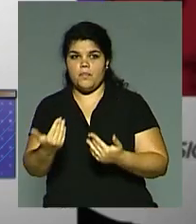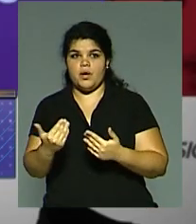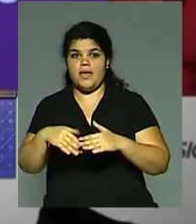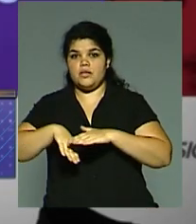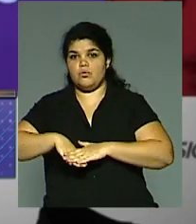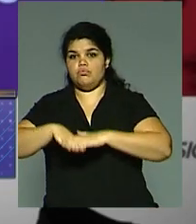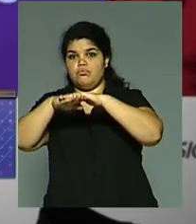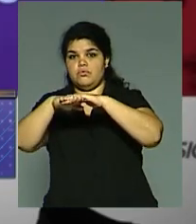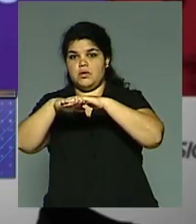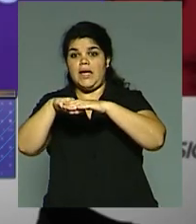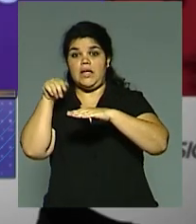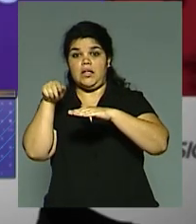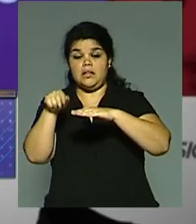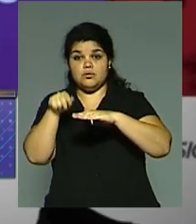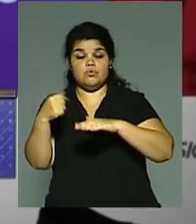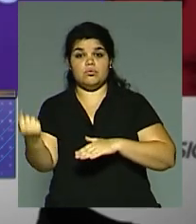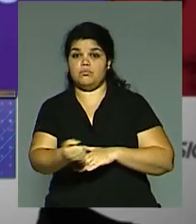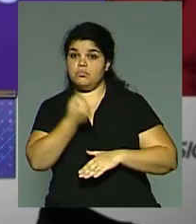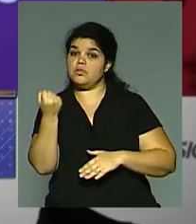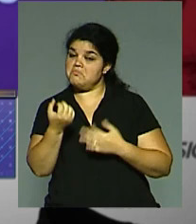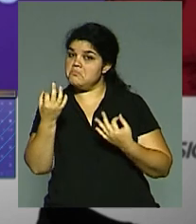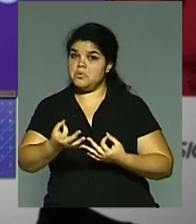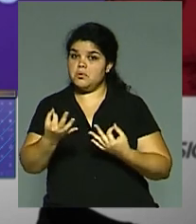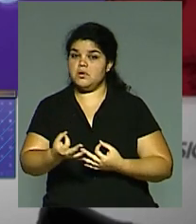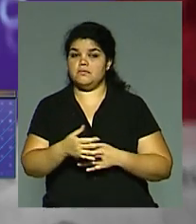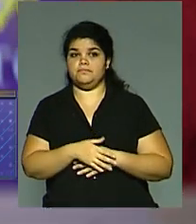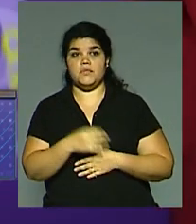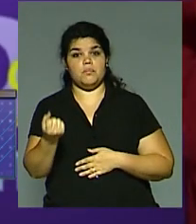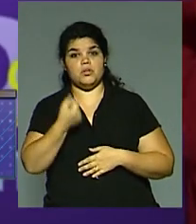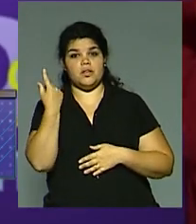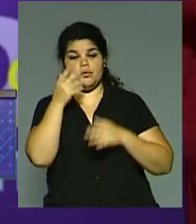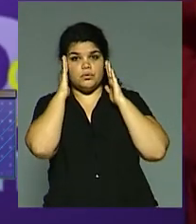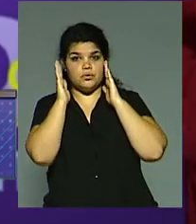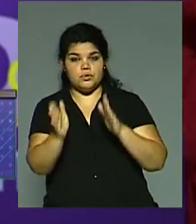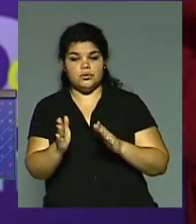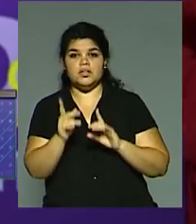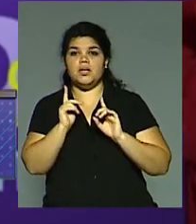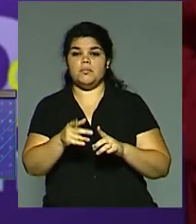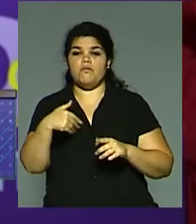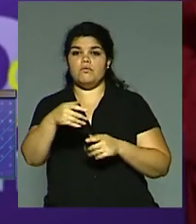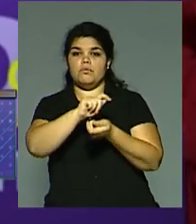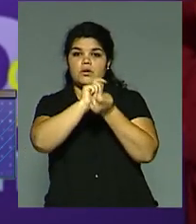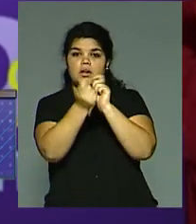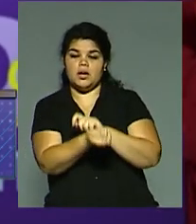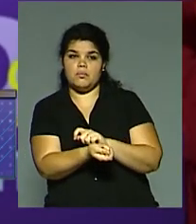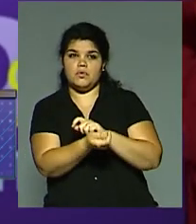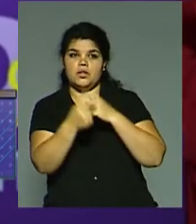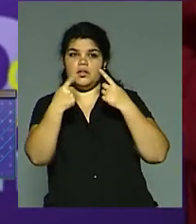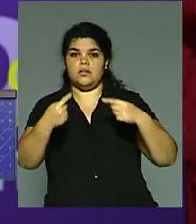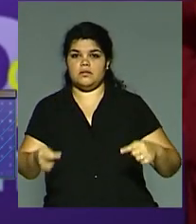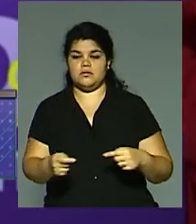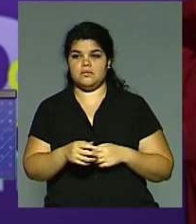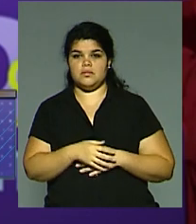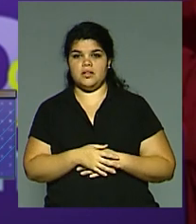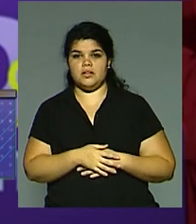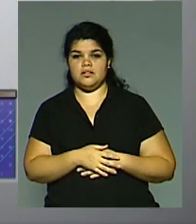tampoco, digamos, es una cosa buena, ¿no? O sea, como para tener en cuenta. Y van a estar modificando también todo lo que tenga que ver con los courier, o sea,